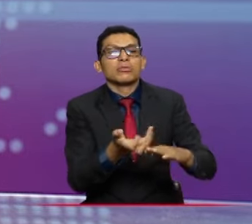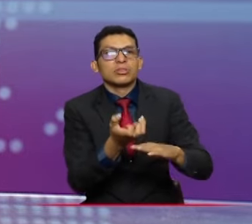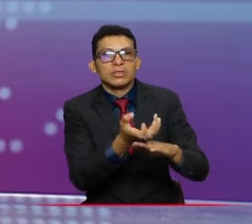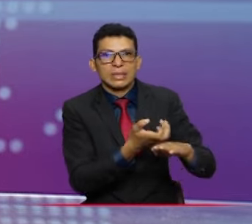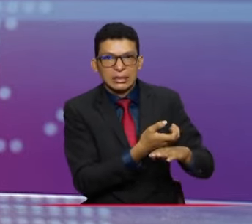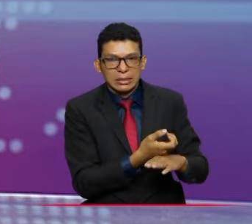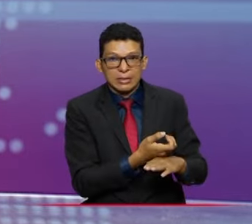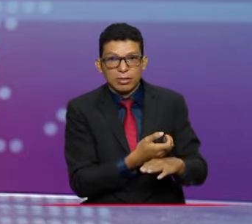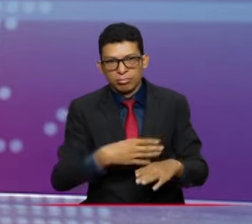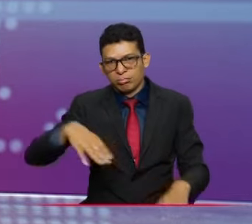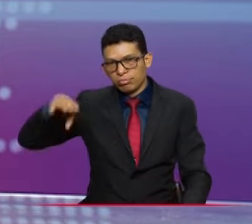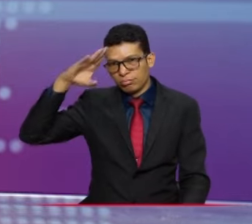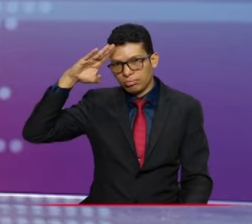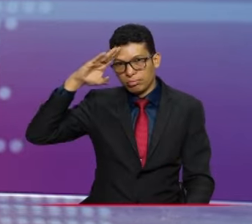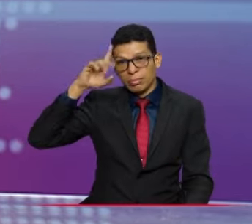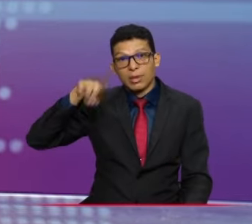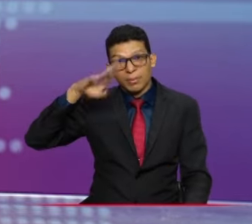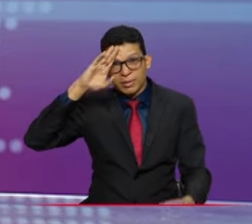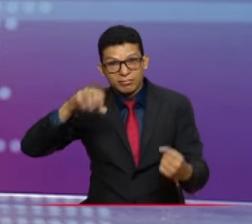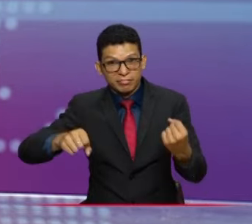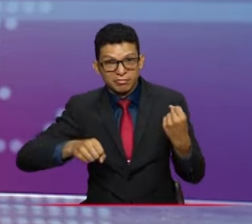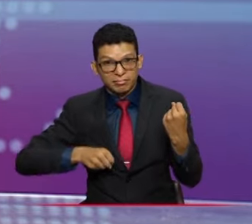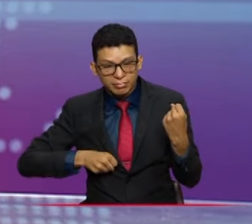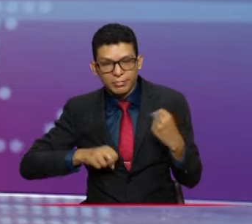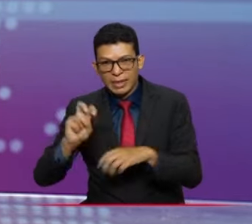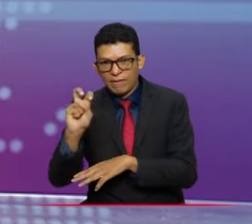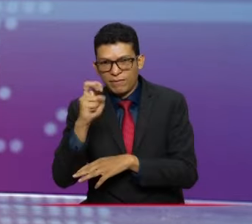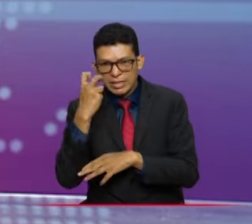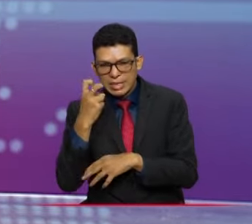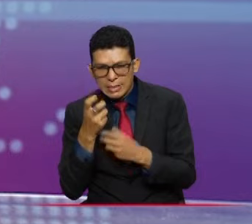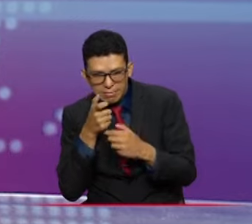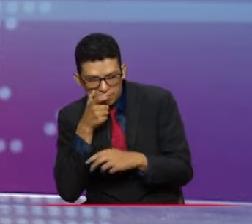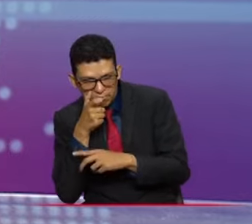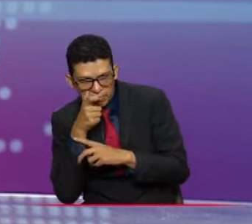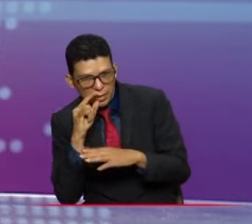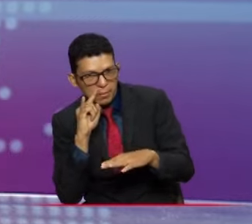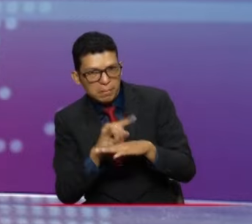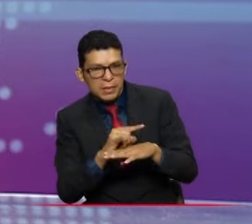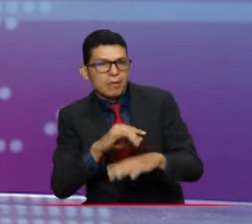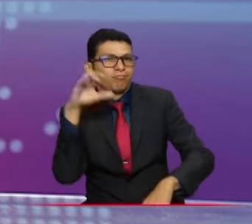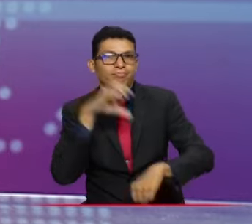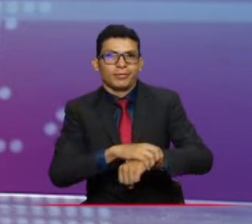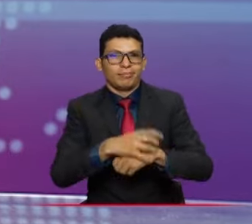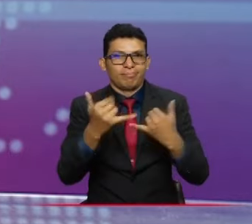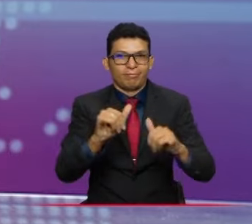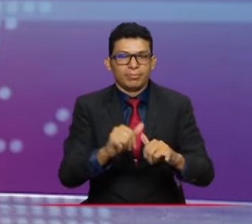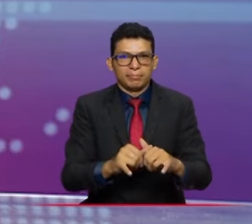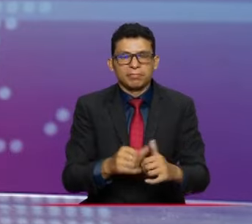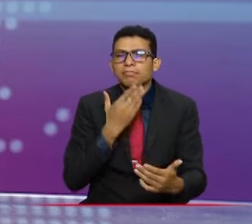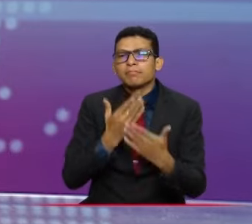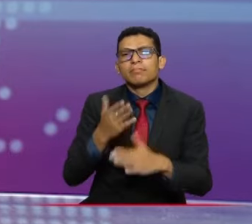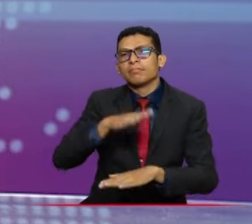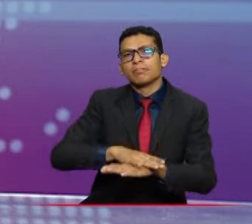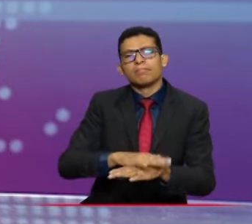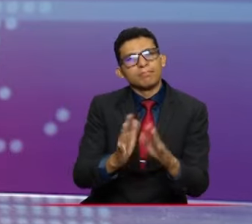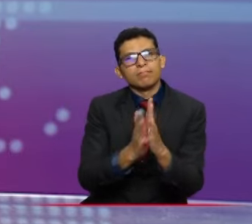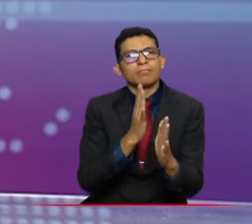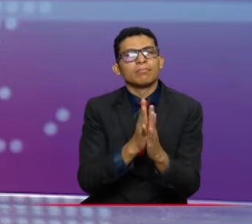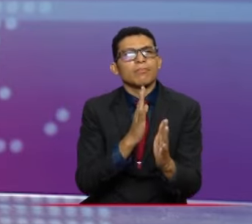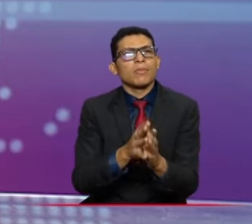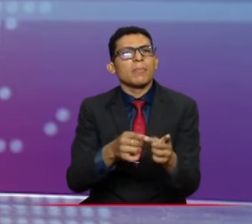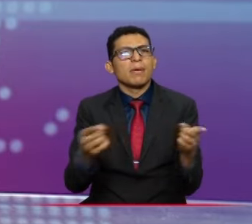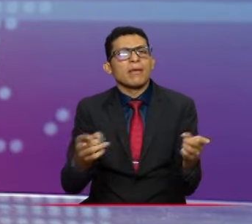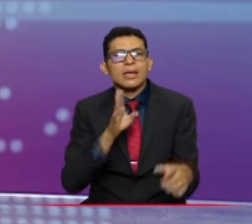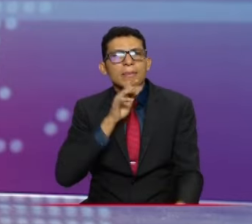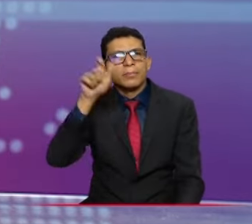Fuerzas policiales y militares junto a la fiscalía le seguían la pista. Jefferson Bolívar, buenas tardes. ¿De quién se trata y